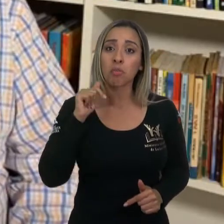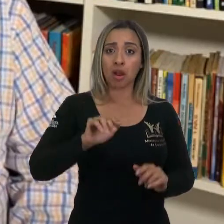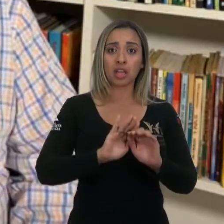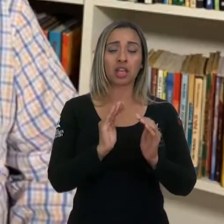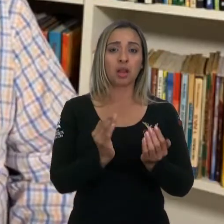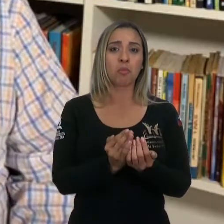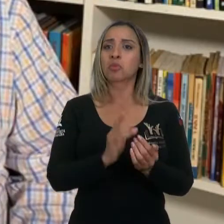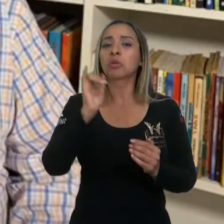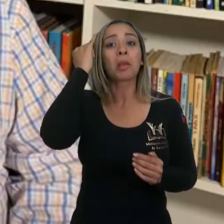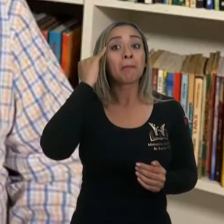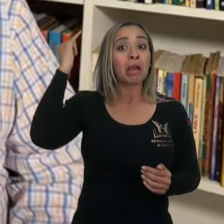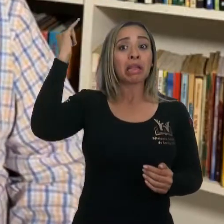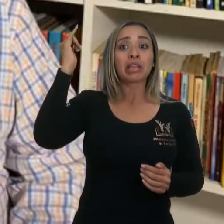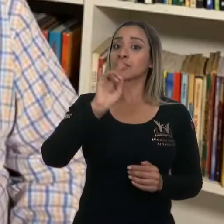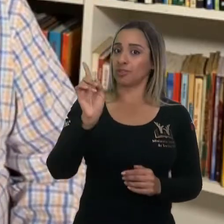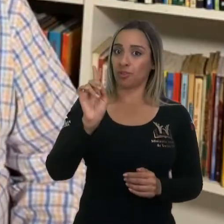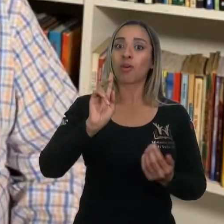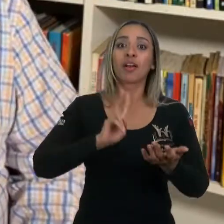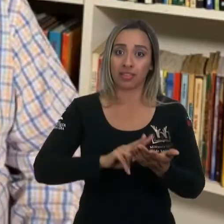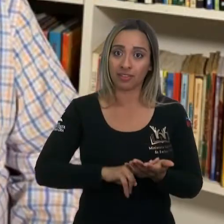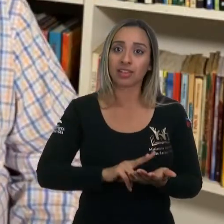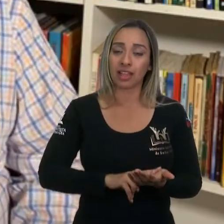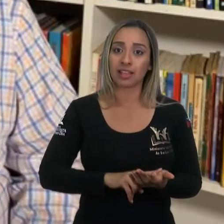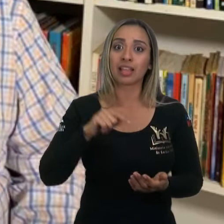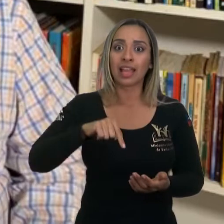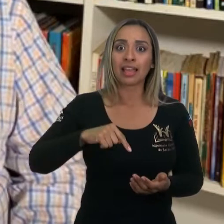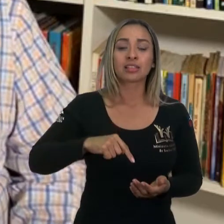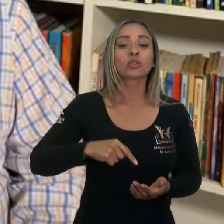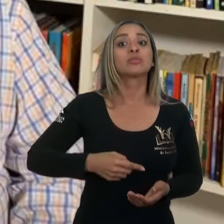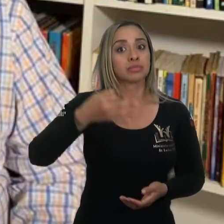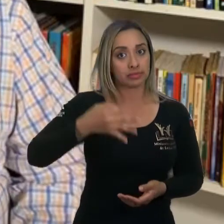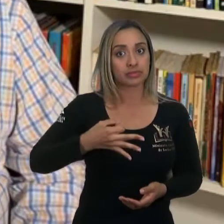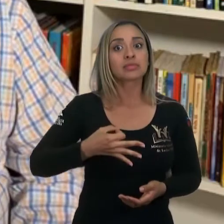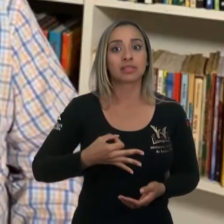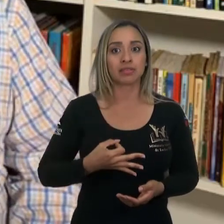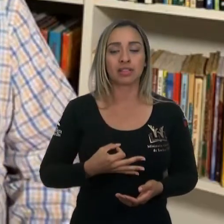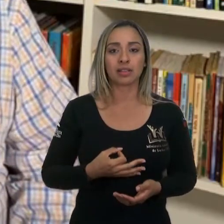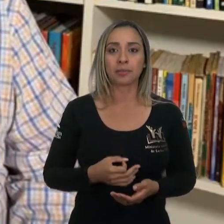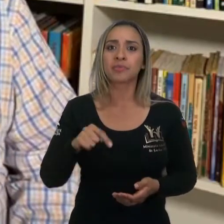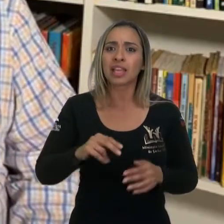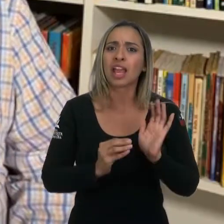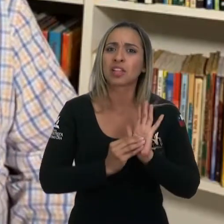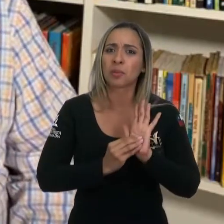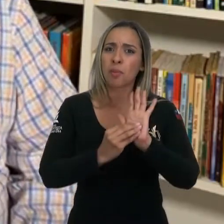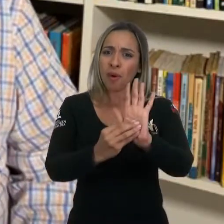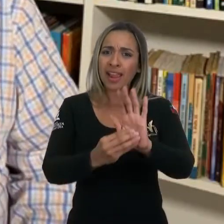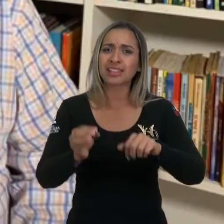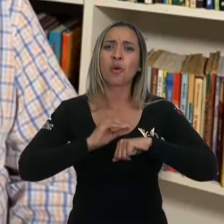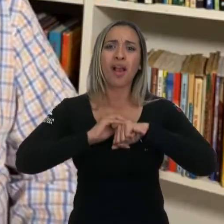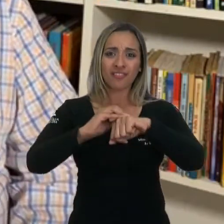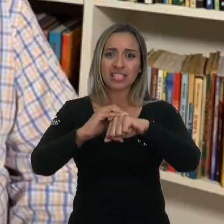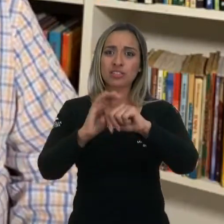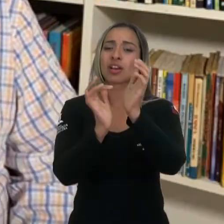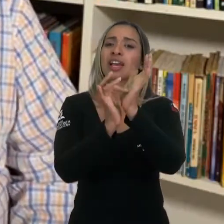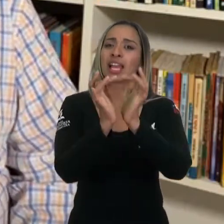ilusión, es una realidad seria. Estamos enfrentando un problema serio. ¿Evidencia de que Jesús está